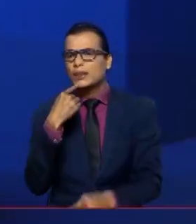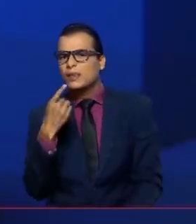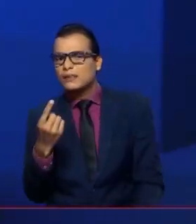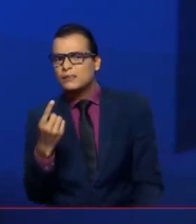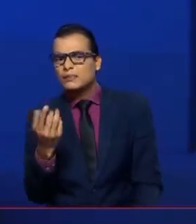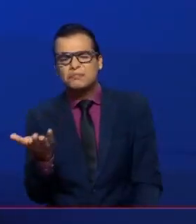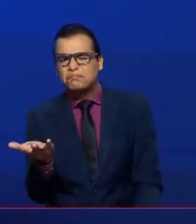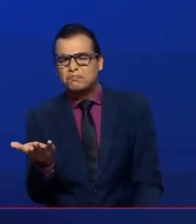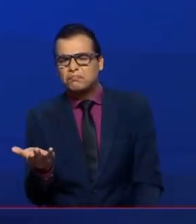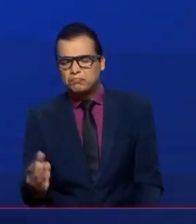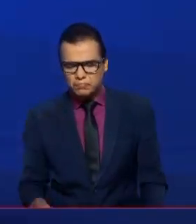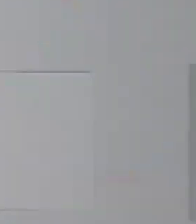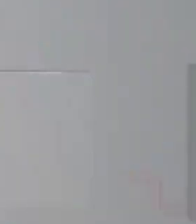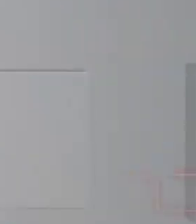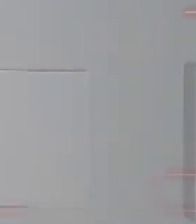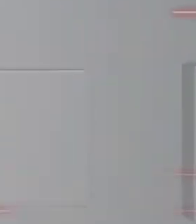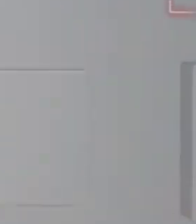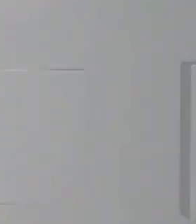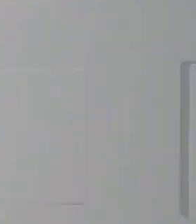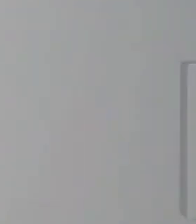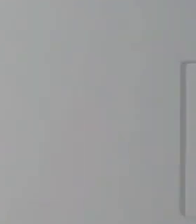posible plan pistola?